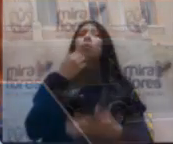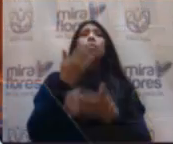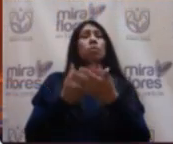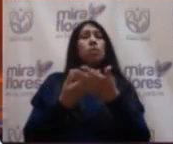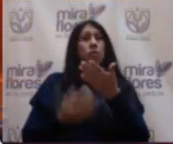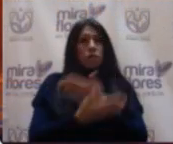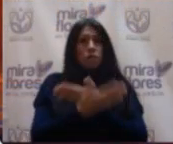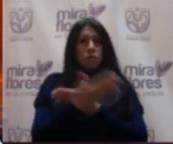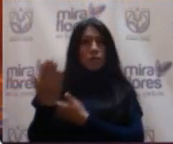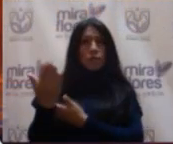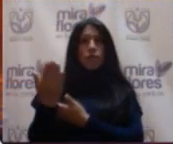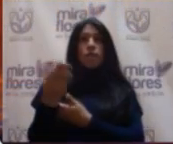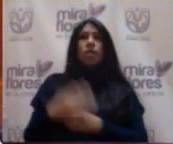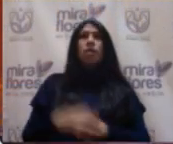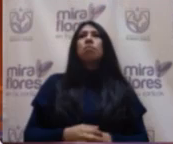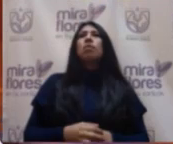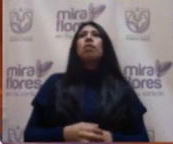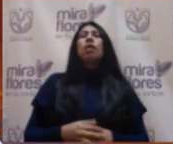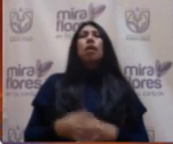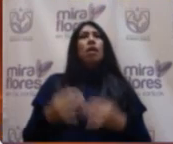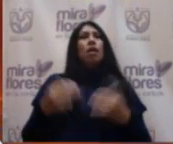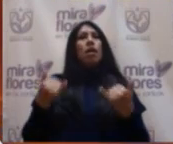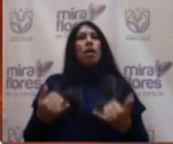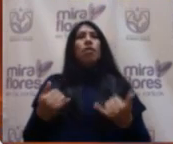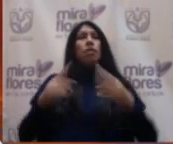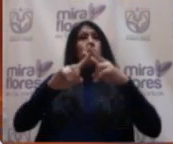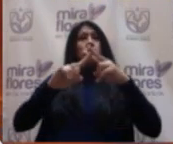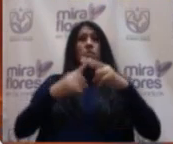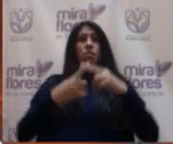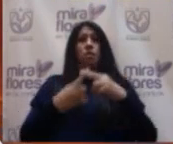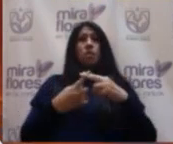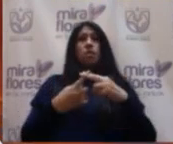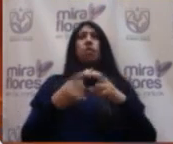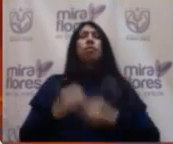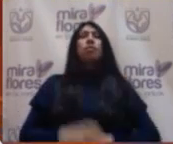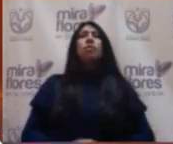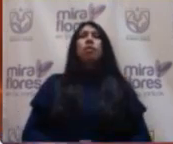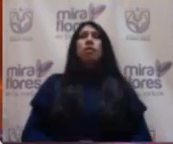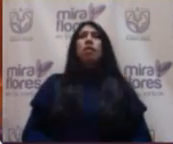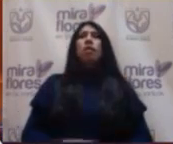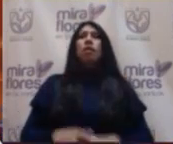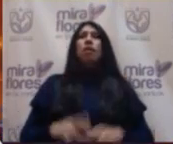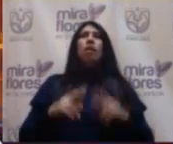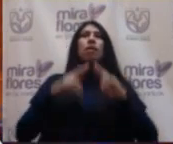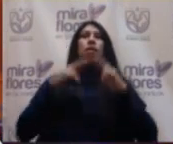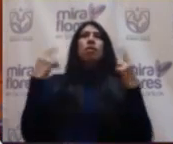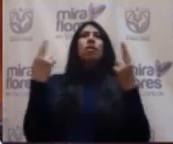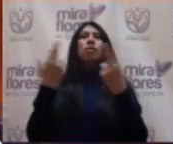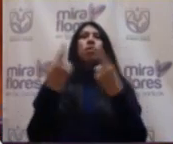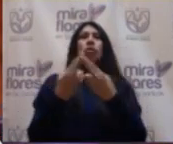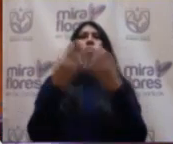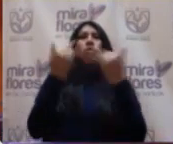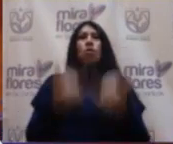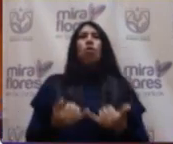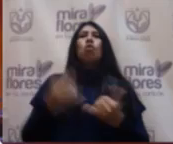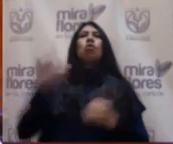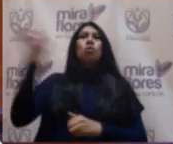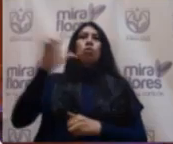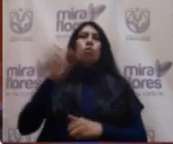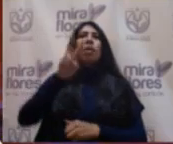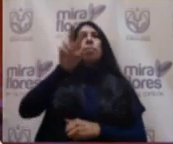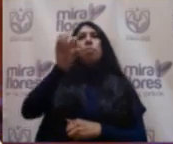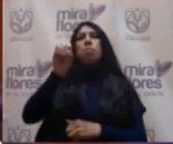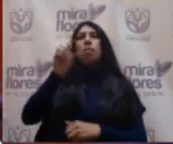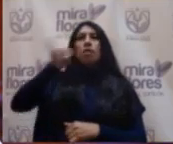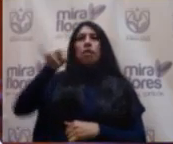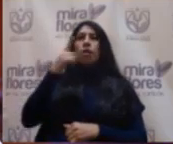Buenos días, vamos a dar inicio a la sesión de hoy, lunes 20 de junio del